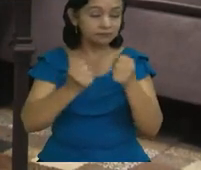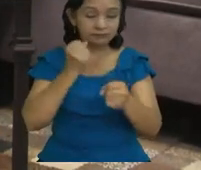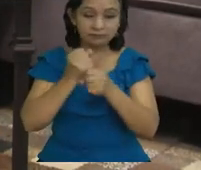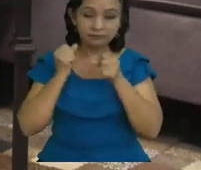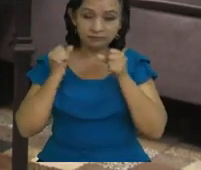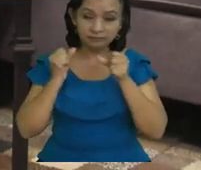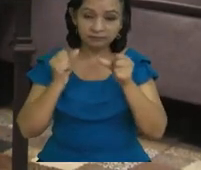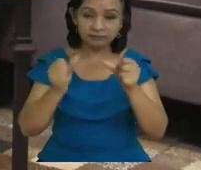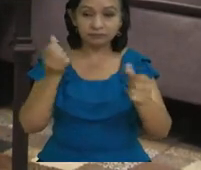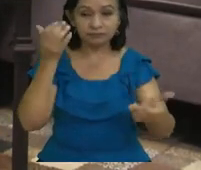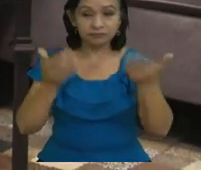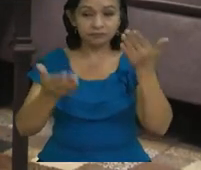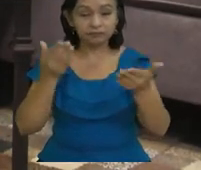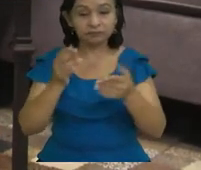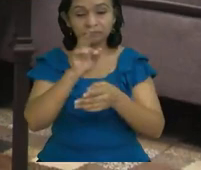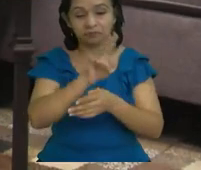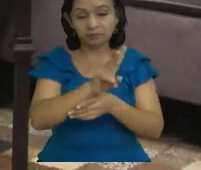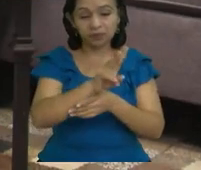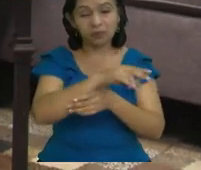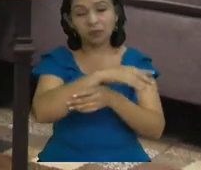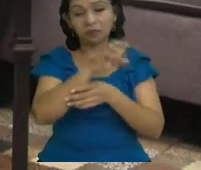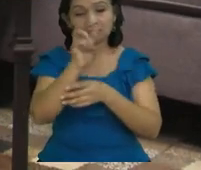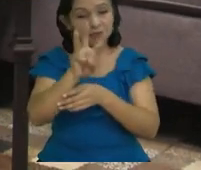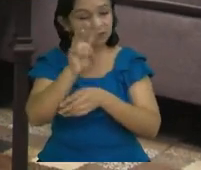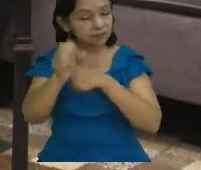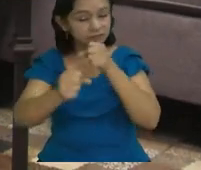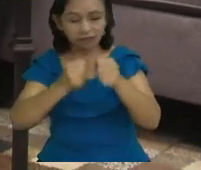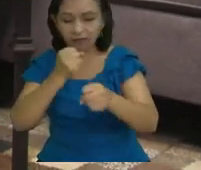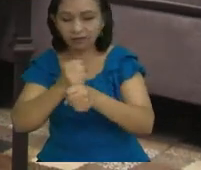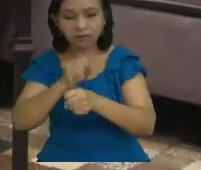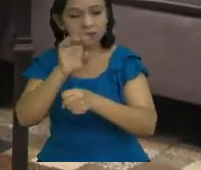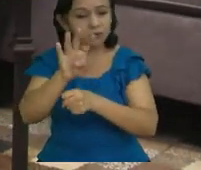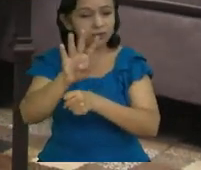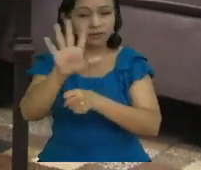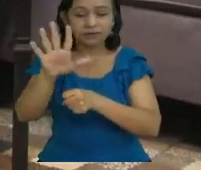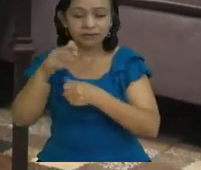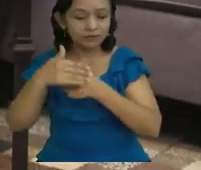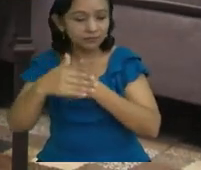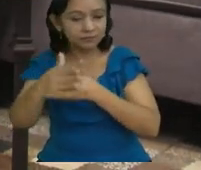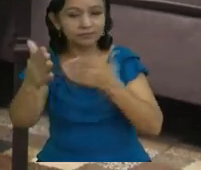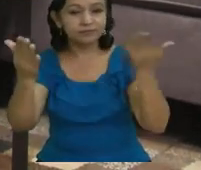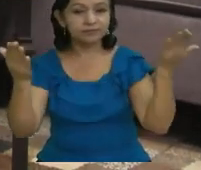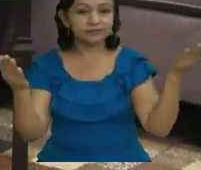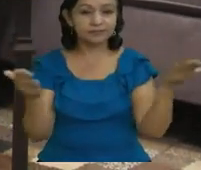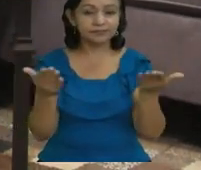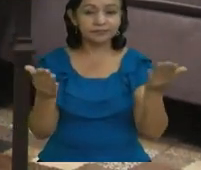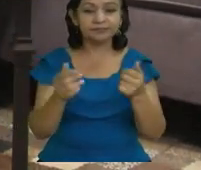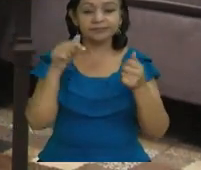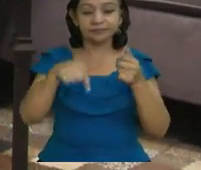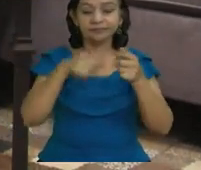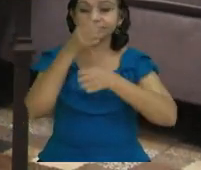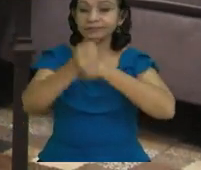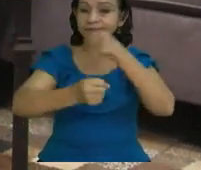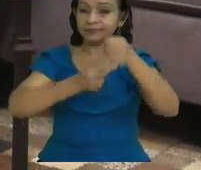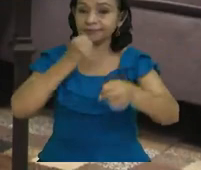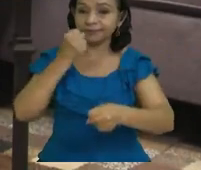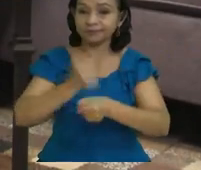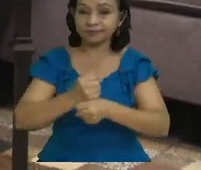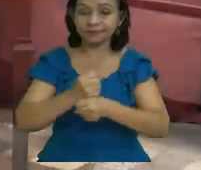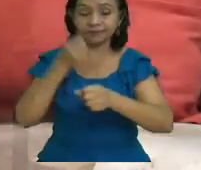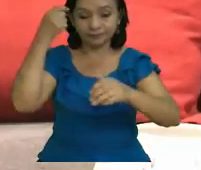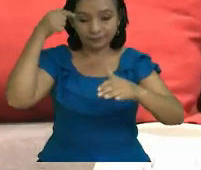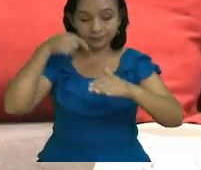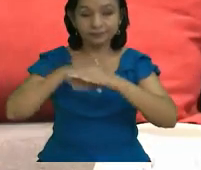investigación se instalan, empiezan 2, 3 años para dar resultados, los 4, 5, dependiendo, ¿verdad? Entonces, pero este año tenemos la